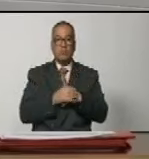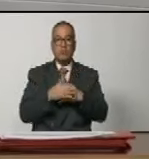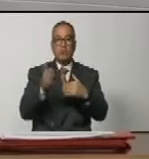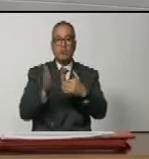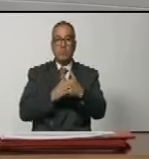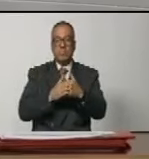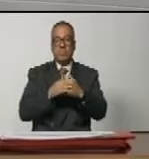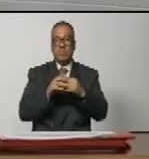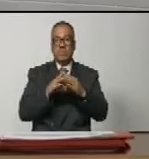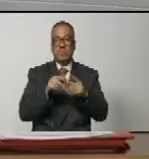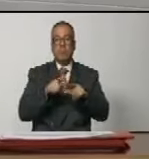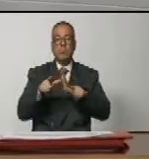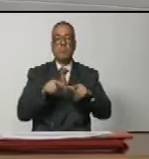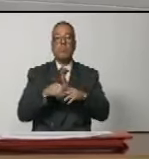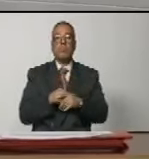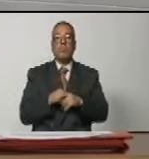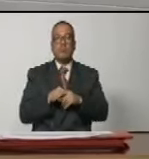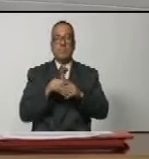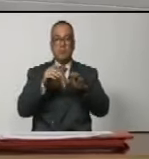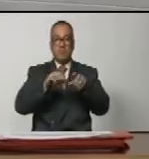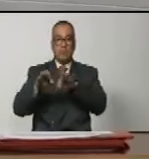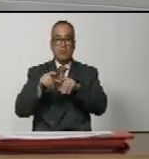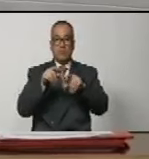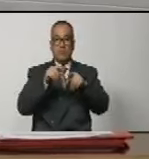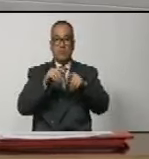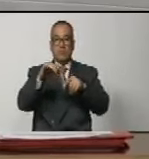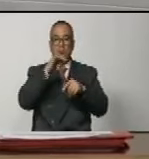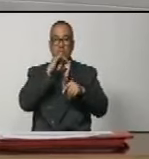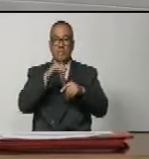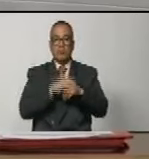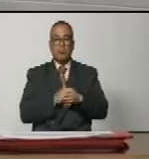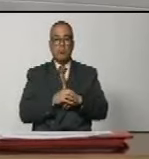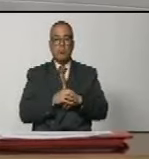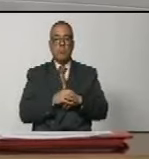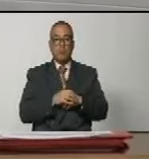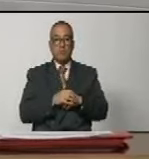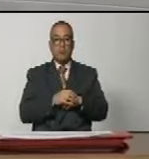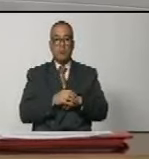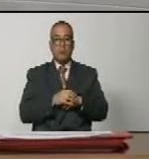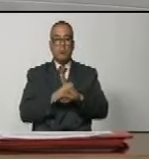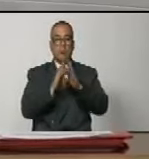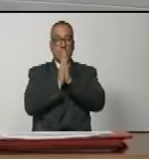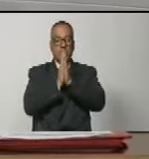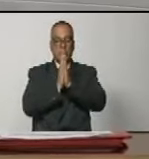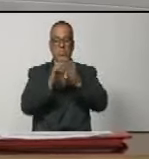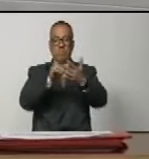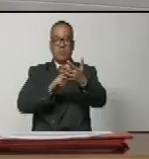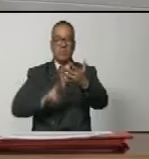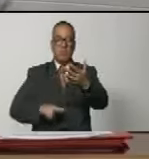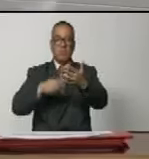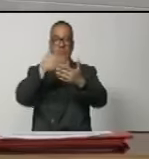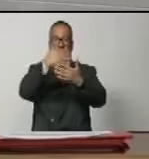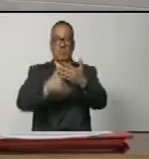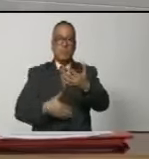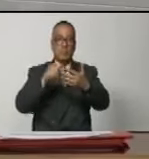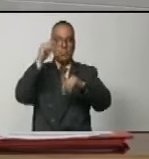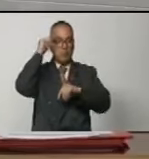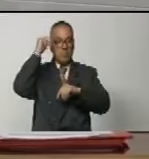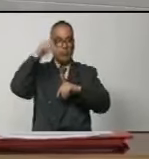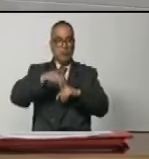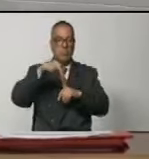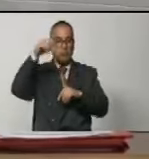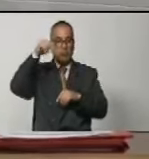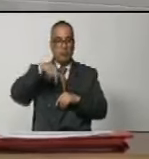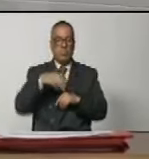Se cierra. Ciudadana secretaria, sírvase por favor dar lectura de la propuesta de orden del día